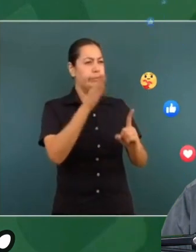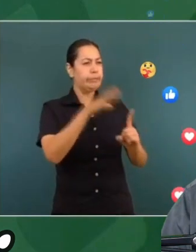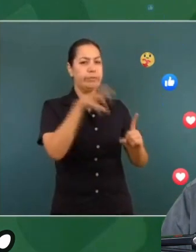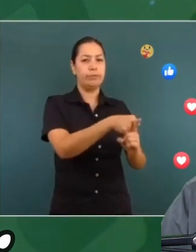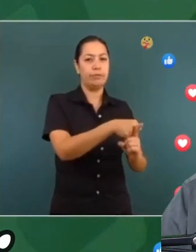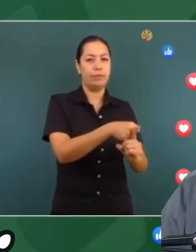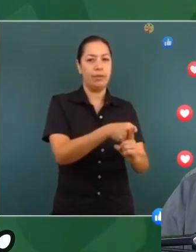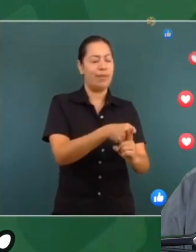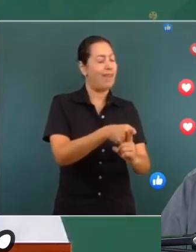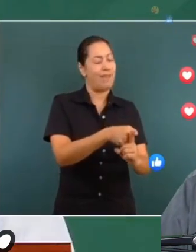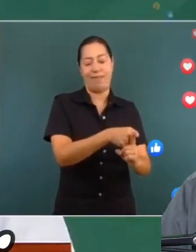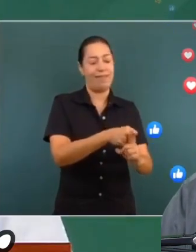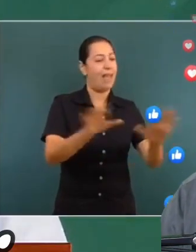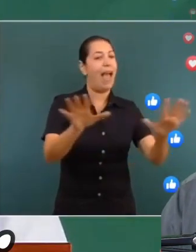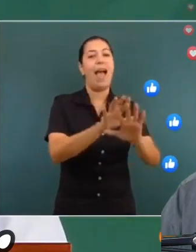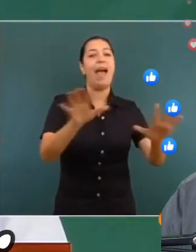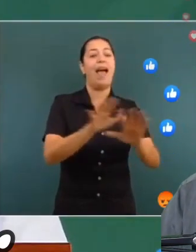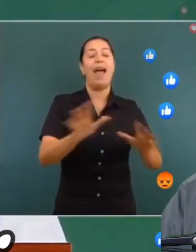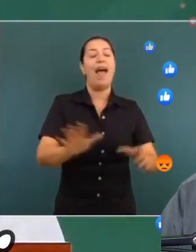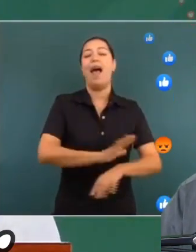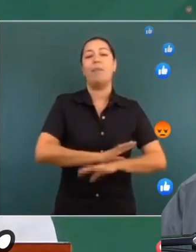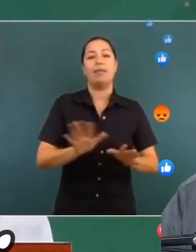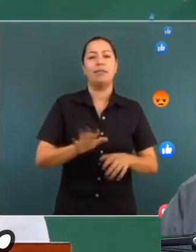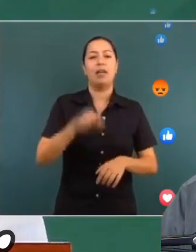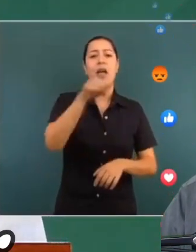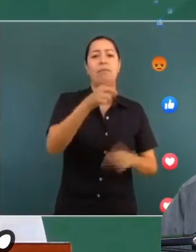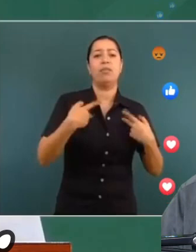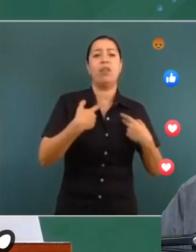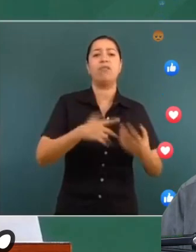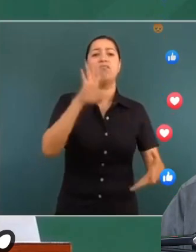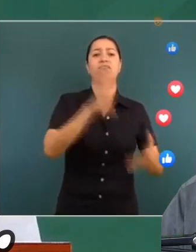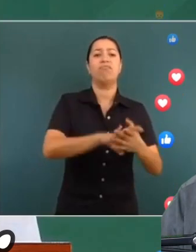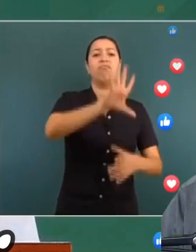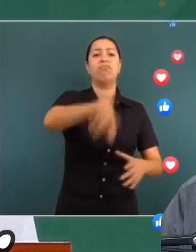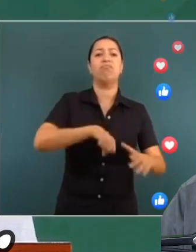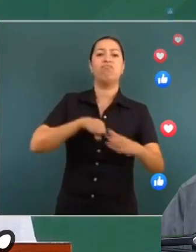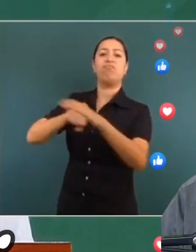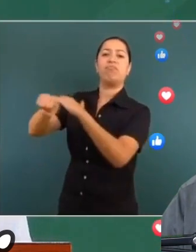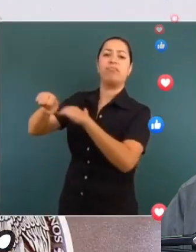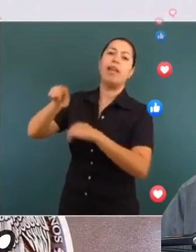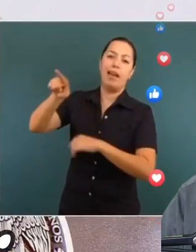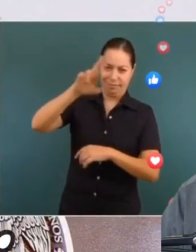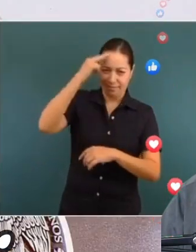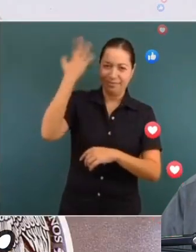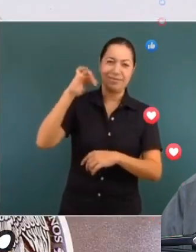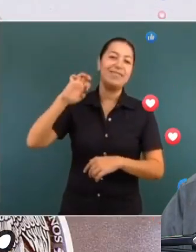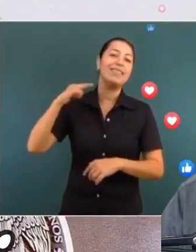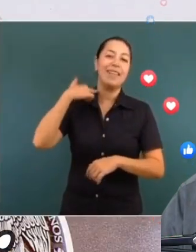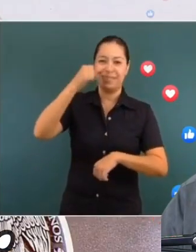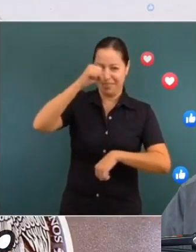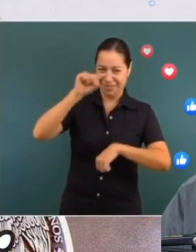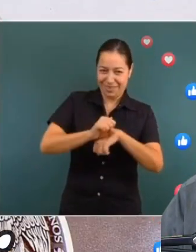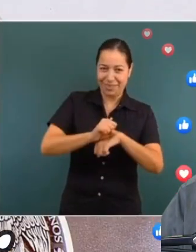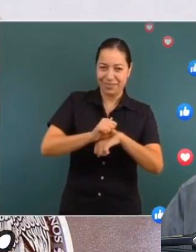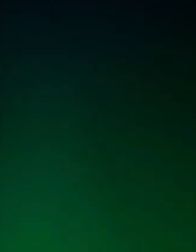Eso es lo que tiene en la cárcel al que fue secretario de Seguridad de